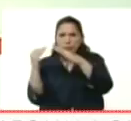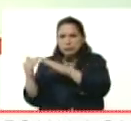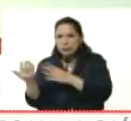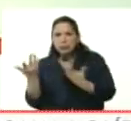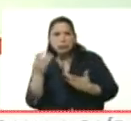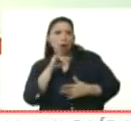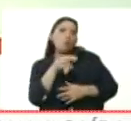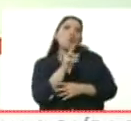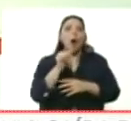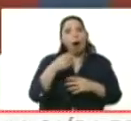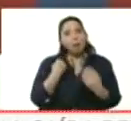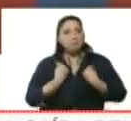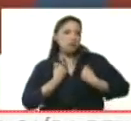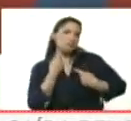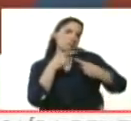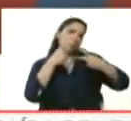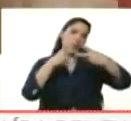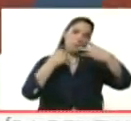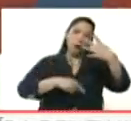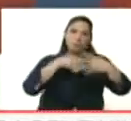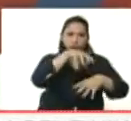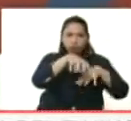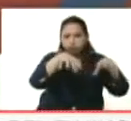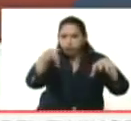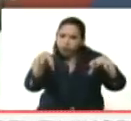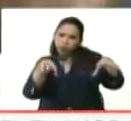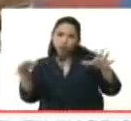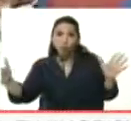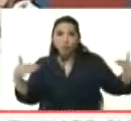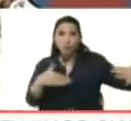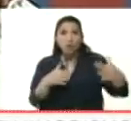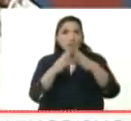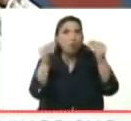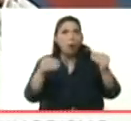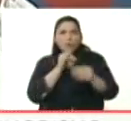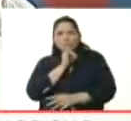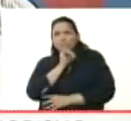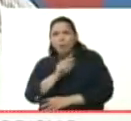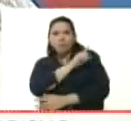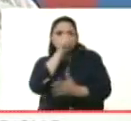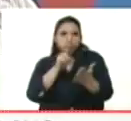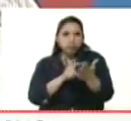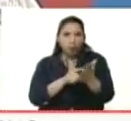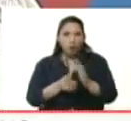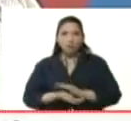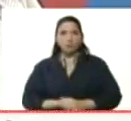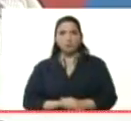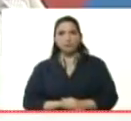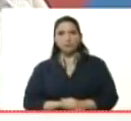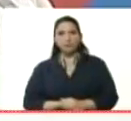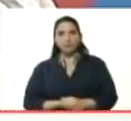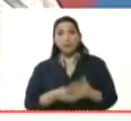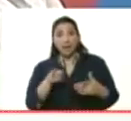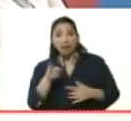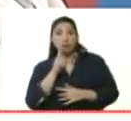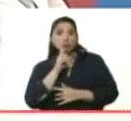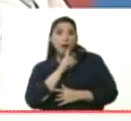vive Luis, aquí vive Juana, aquí vive María, aquí vive X, Y, Z, todos. ¿Eso se llama